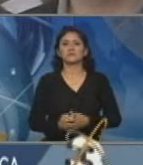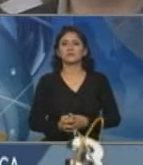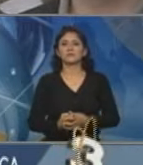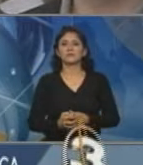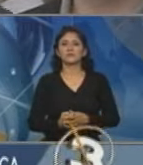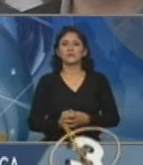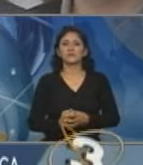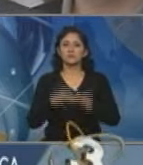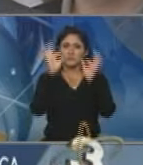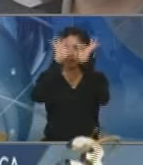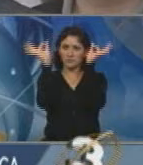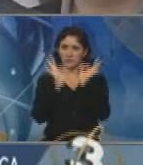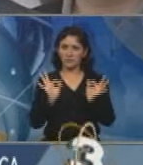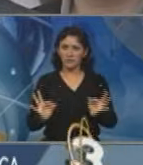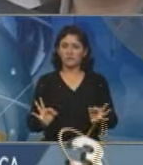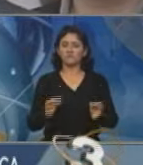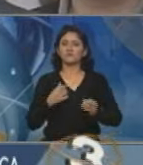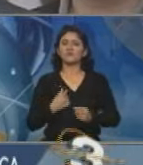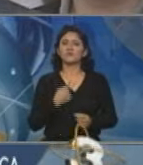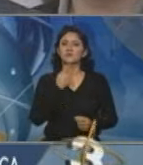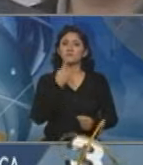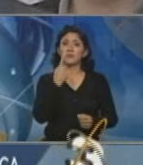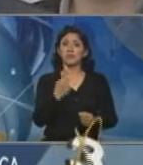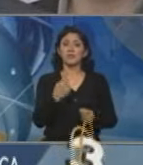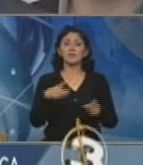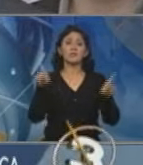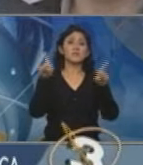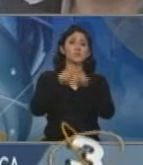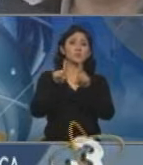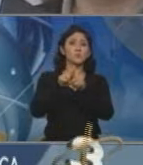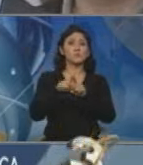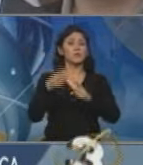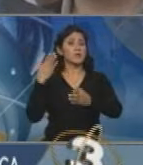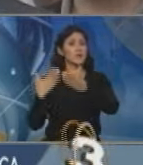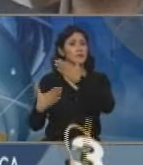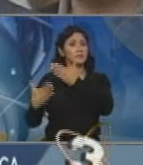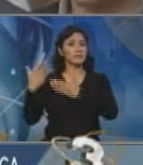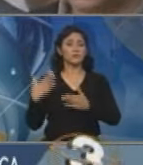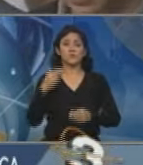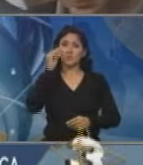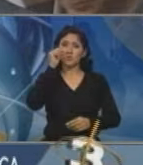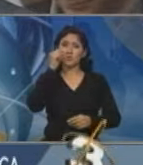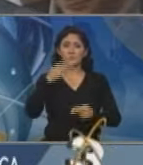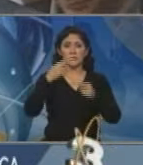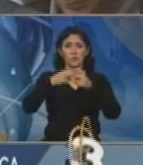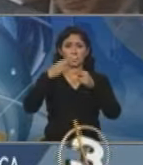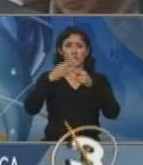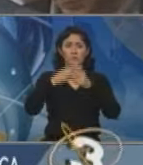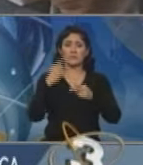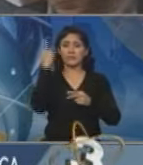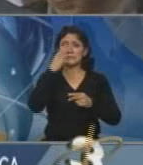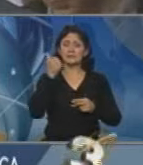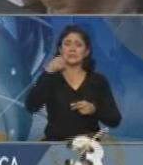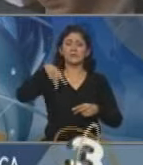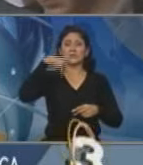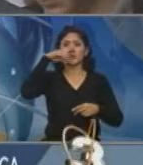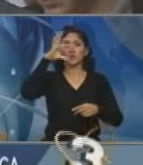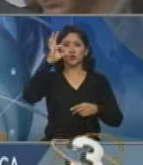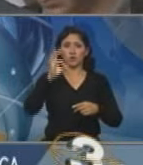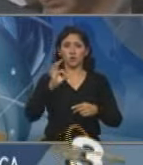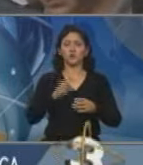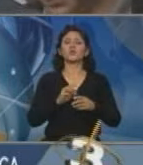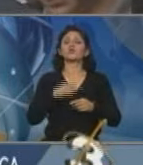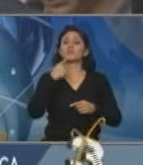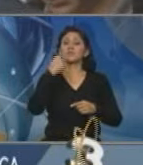en una forma dramática, como lo dijo Sandro Pertini, un hombre de 90 años que era presidente de